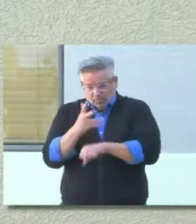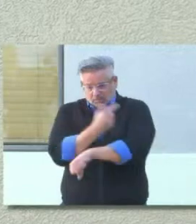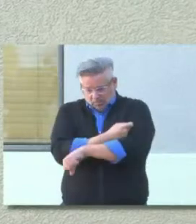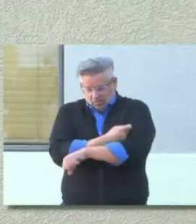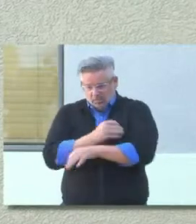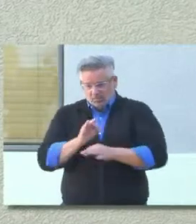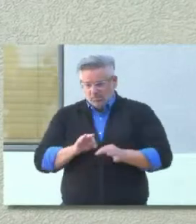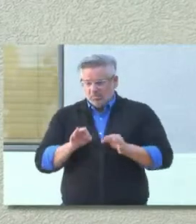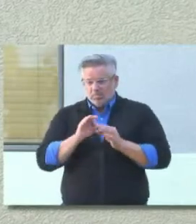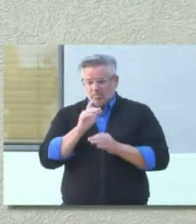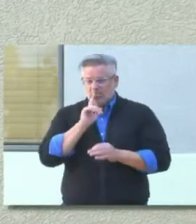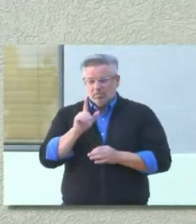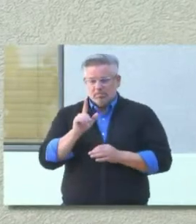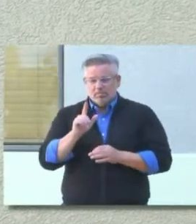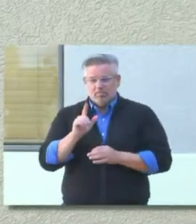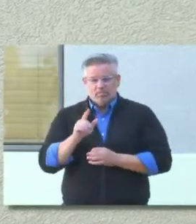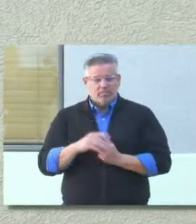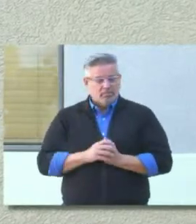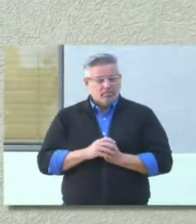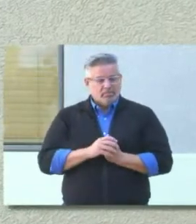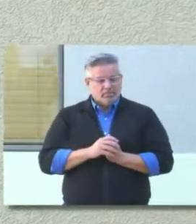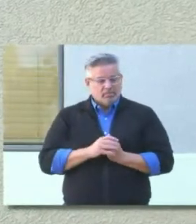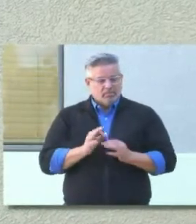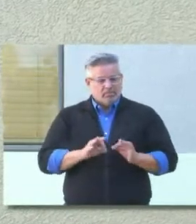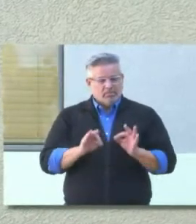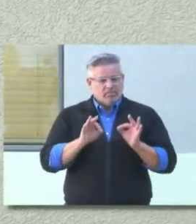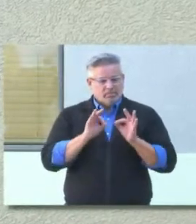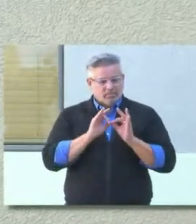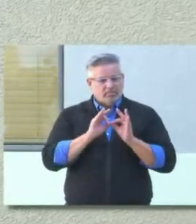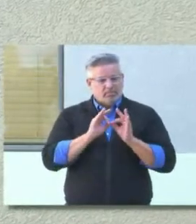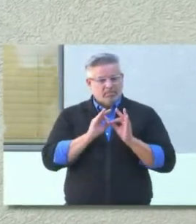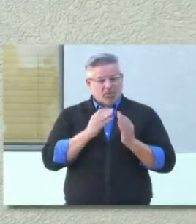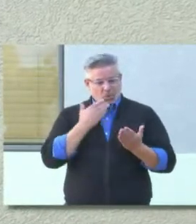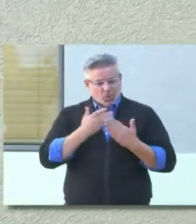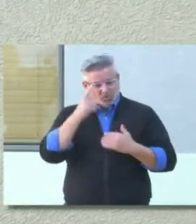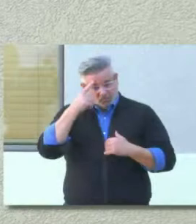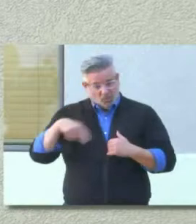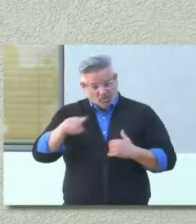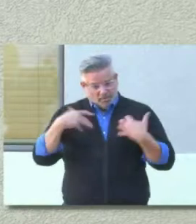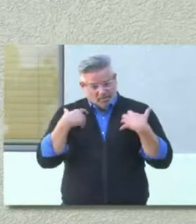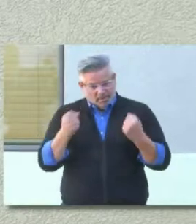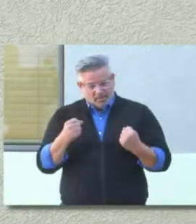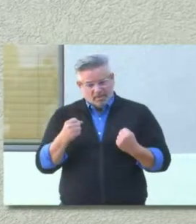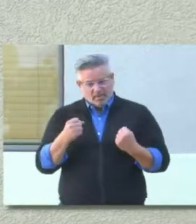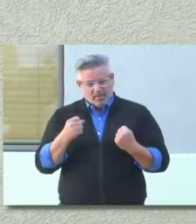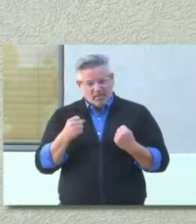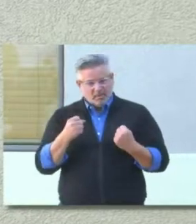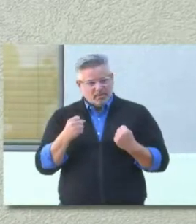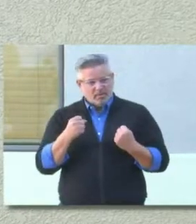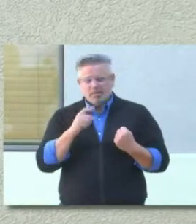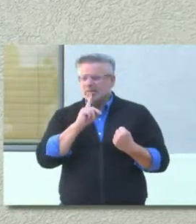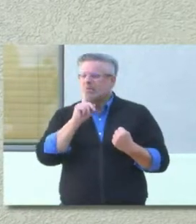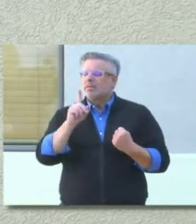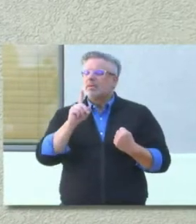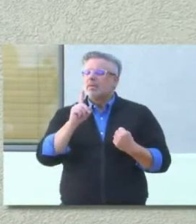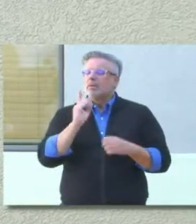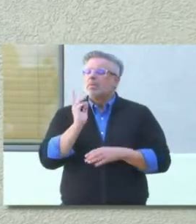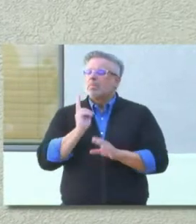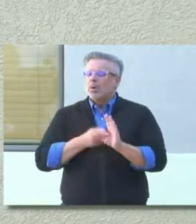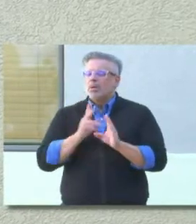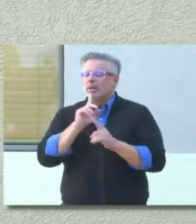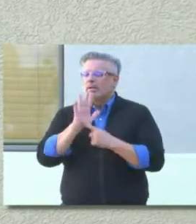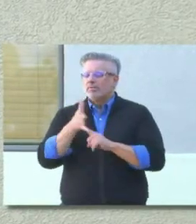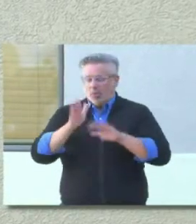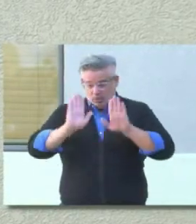médicos, no solo los científicos, sino los niños también. Y estamos celebrando que ya comenzamos a repartir vacunas